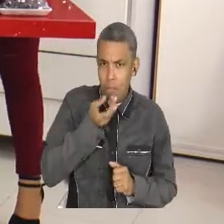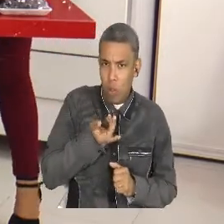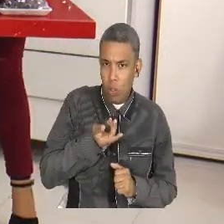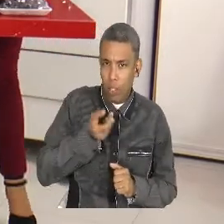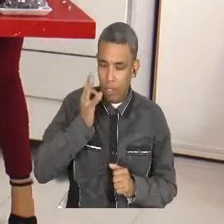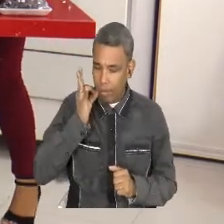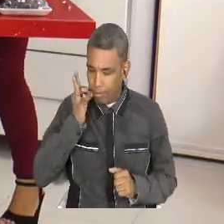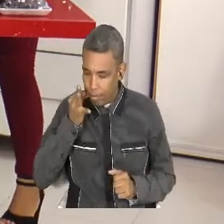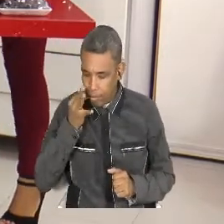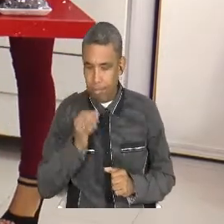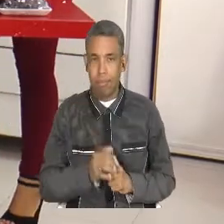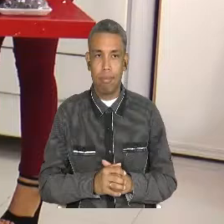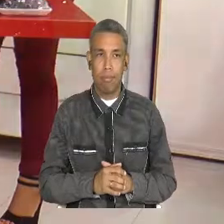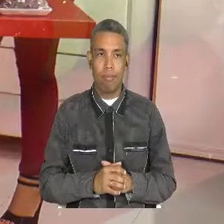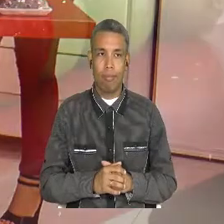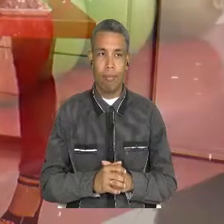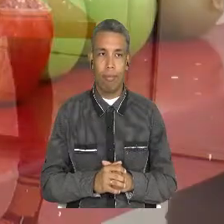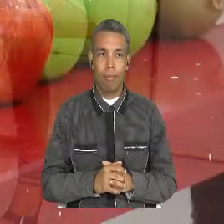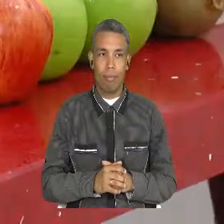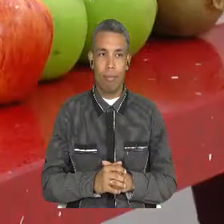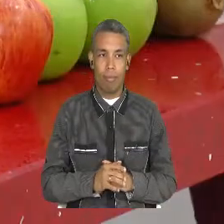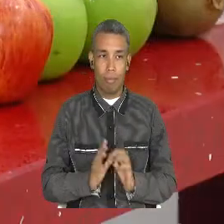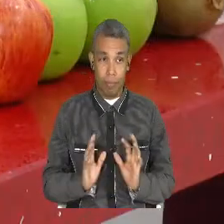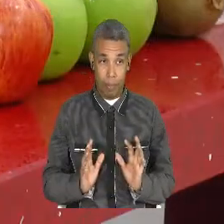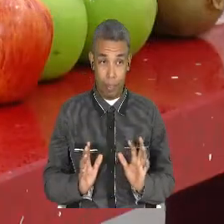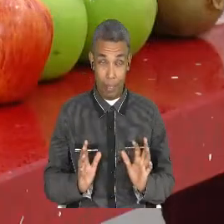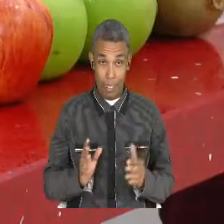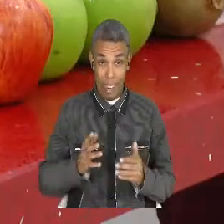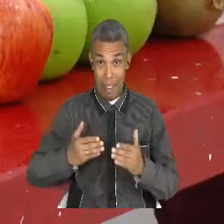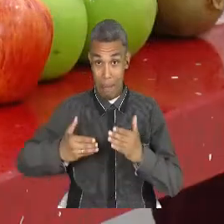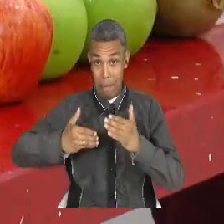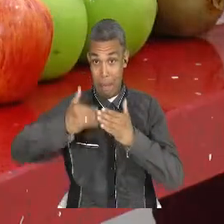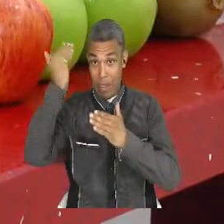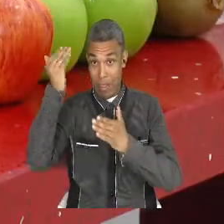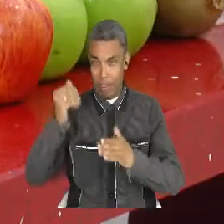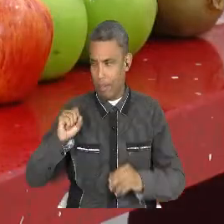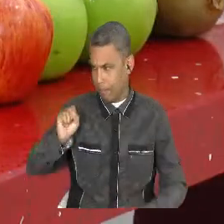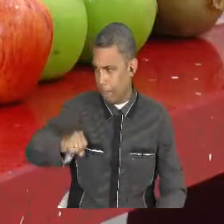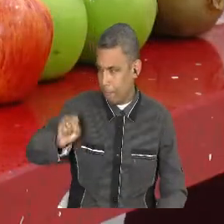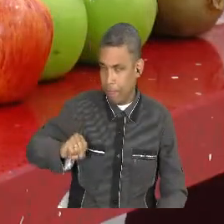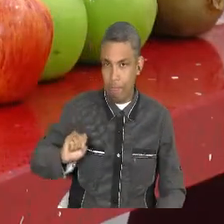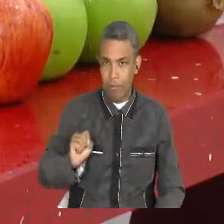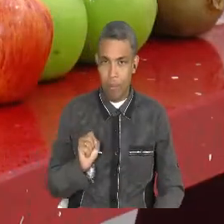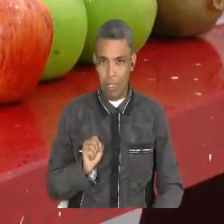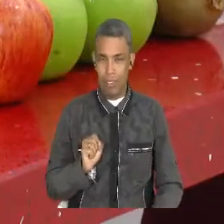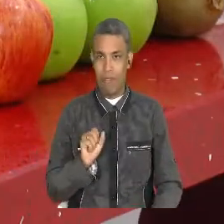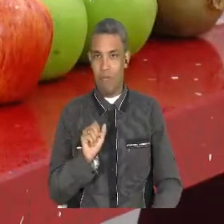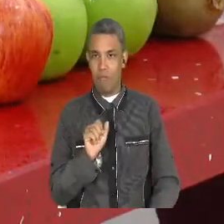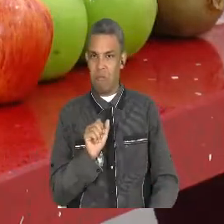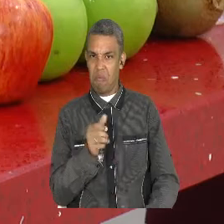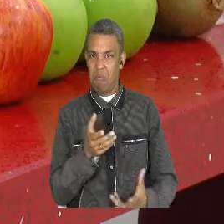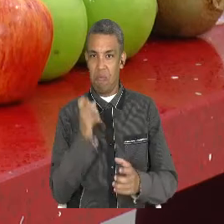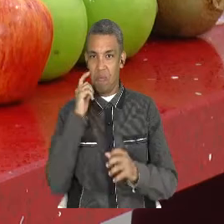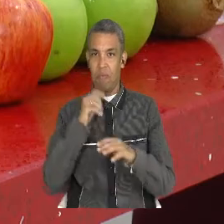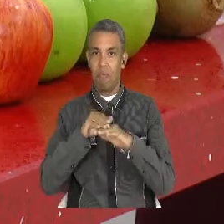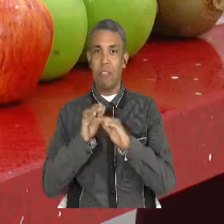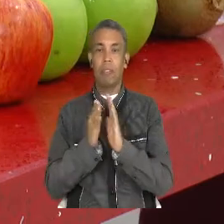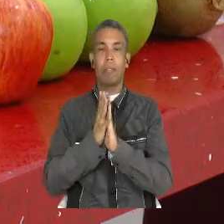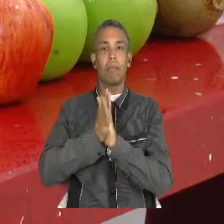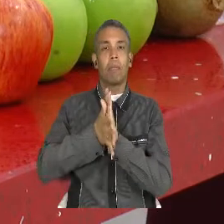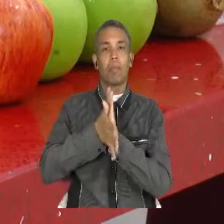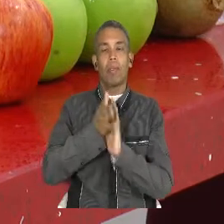deliciosas. Y bueno, antes, bueno, si vamos preparando, ¿qué es lo primero que vamos a hacer? Sí, Rochi, pues quería pronto decirles que la variedad de la ensalada de